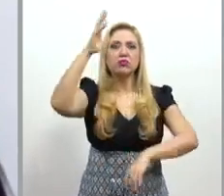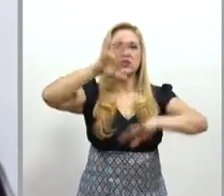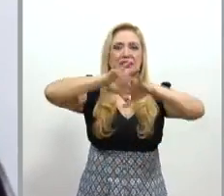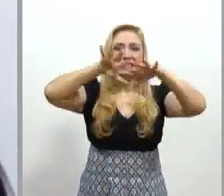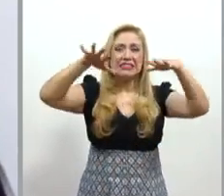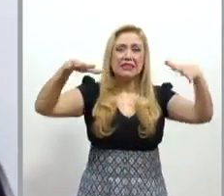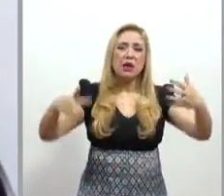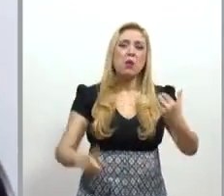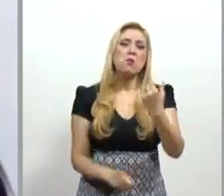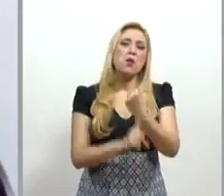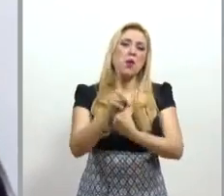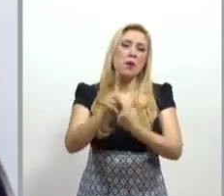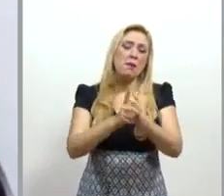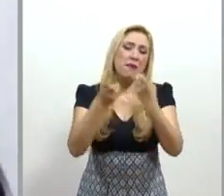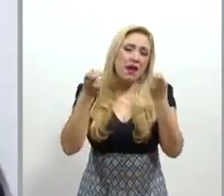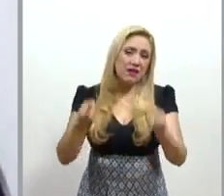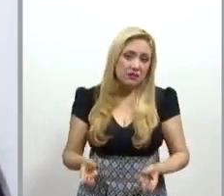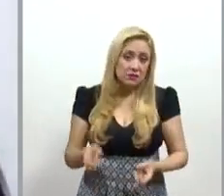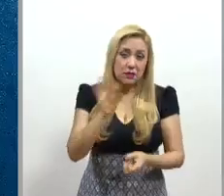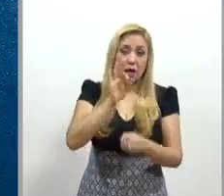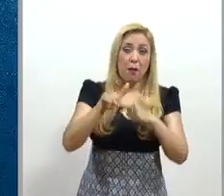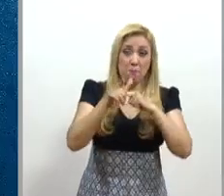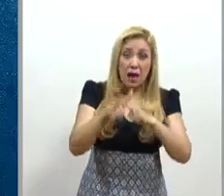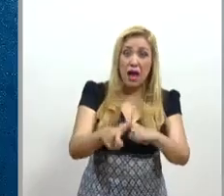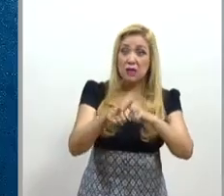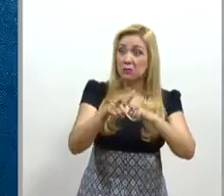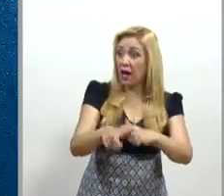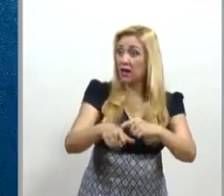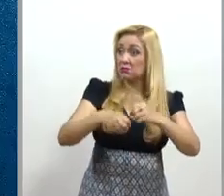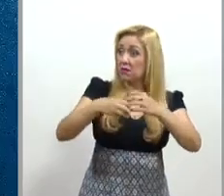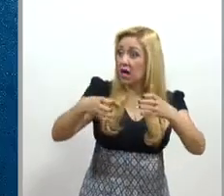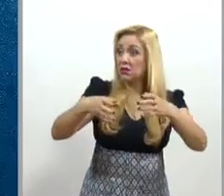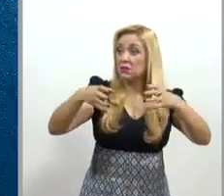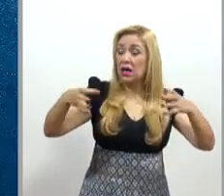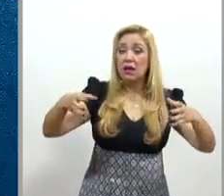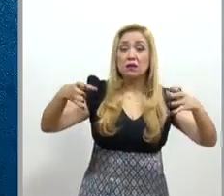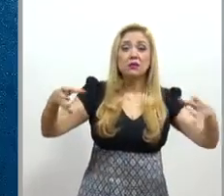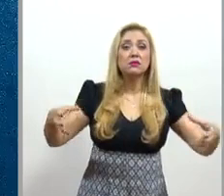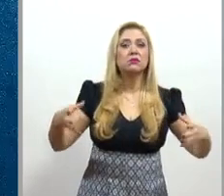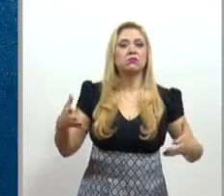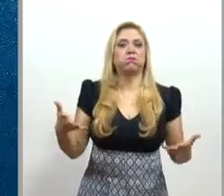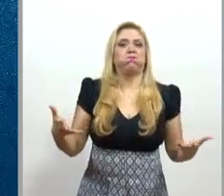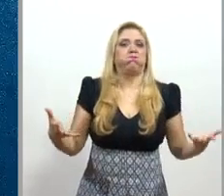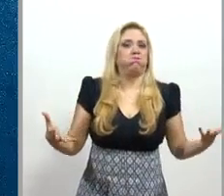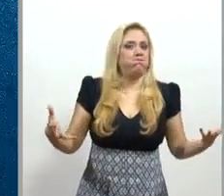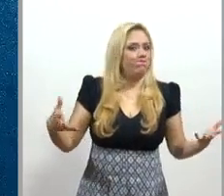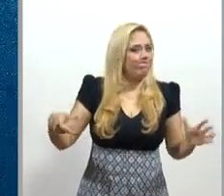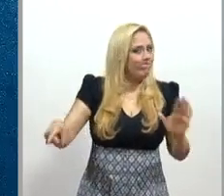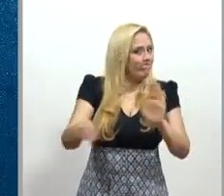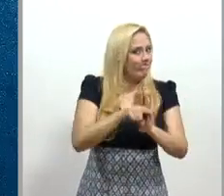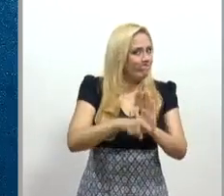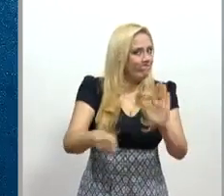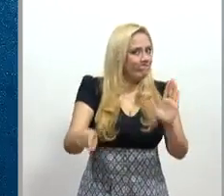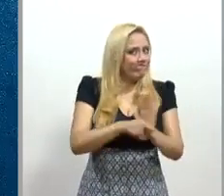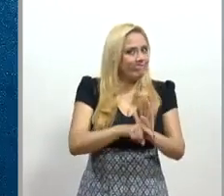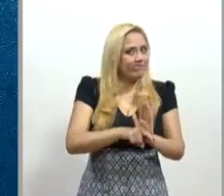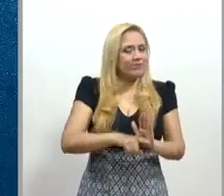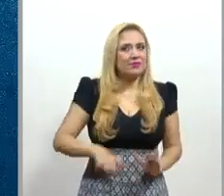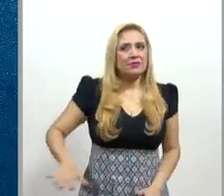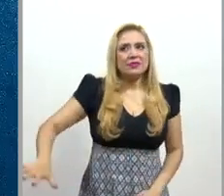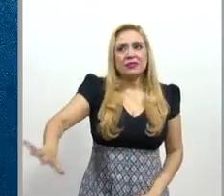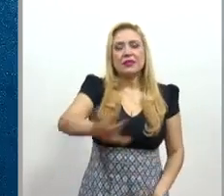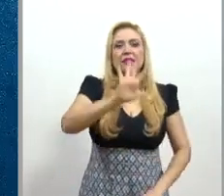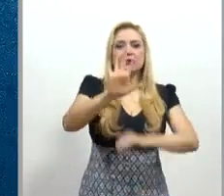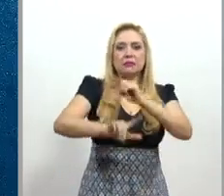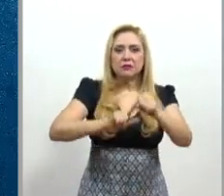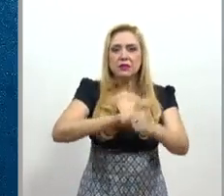gran problema es que si esas emisiones siguen aumentando, vamos a ver una cantidad de efectos adversos tanto para la naturaleza como